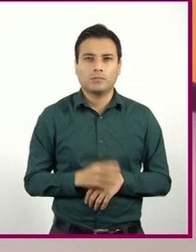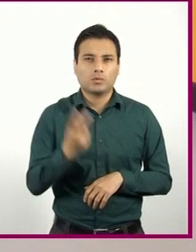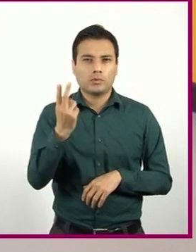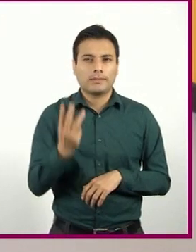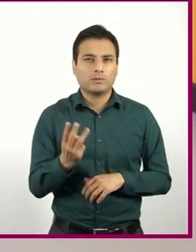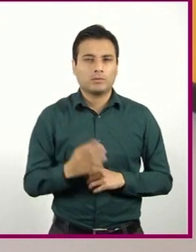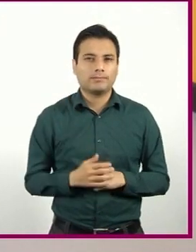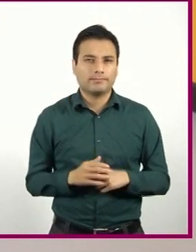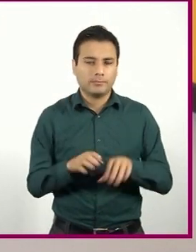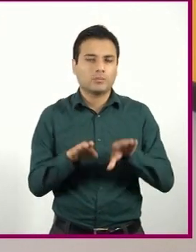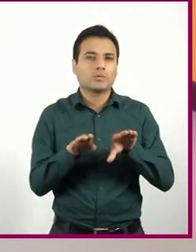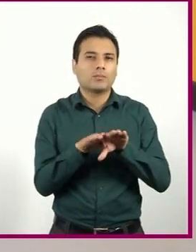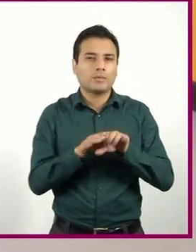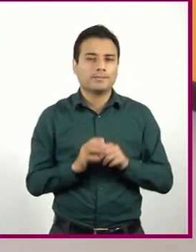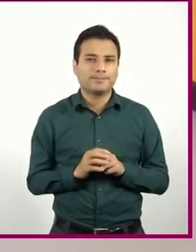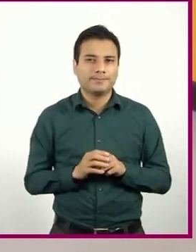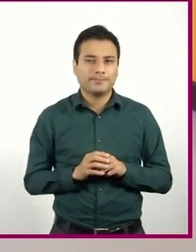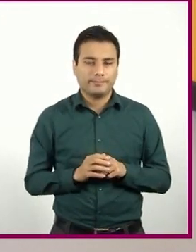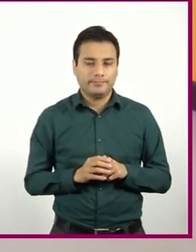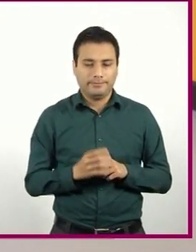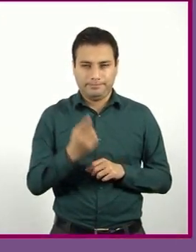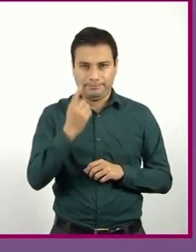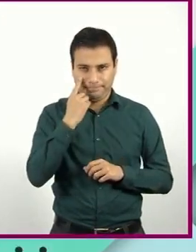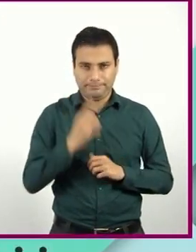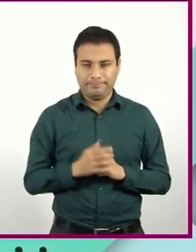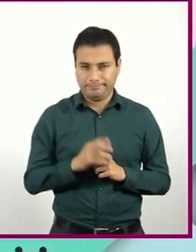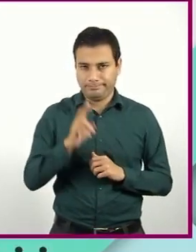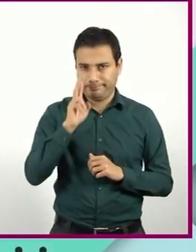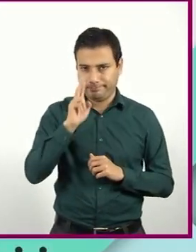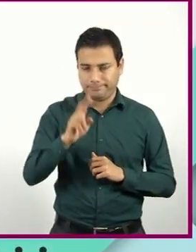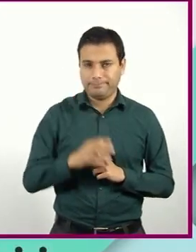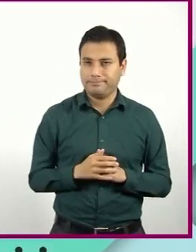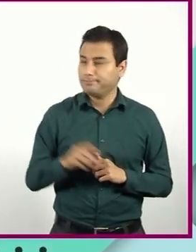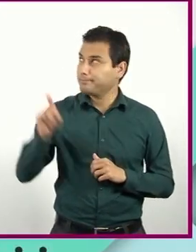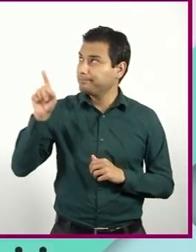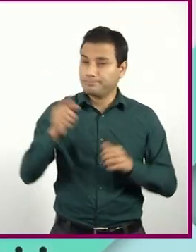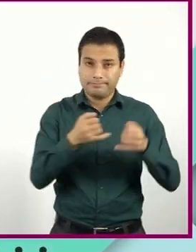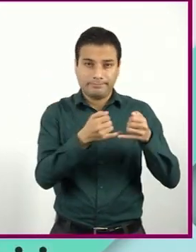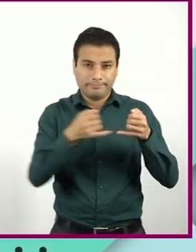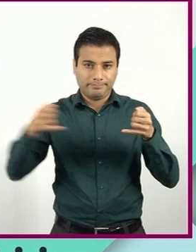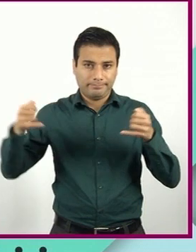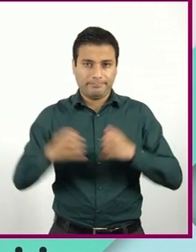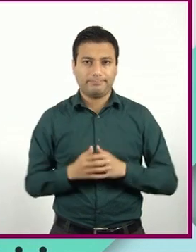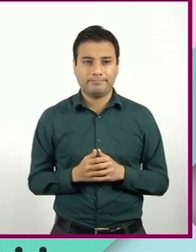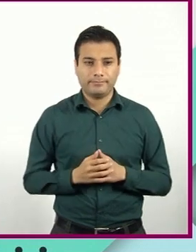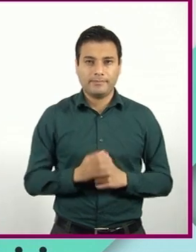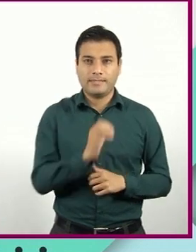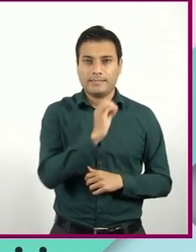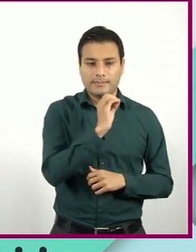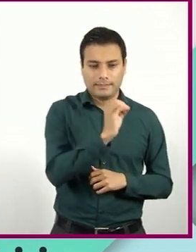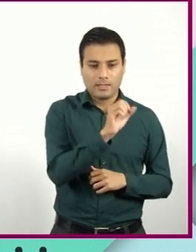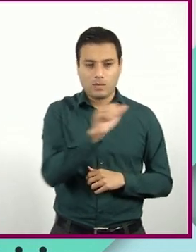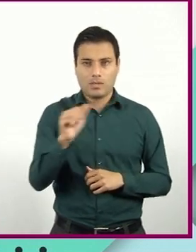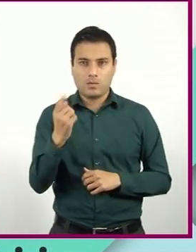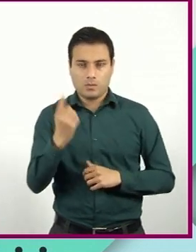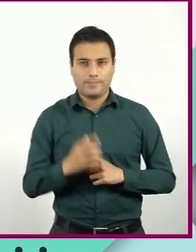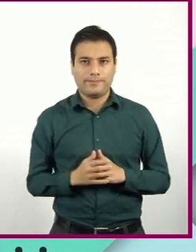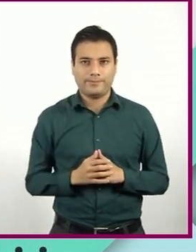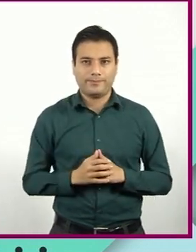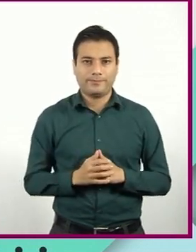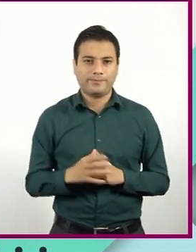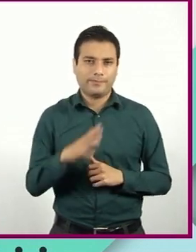2/3. Perfecto. Presten atención. Observemos el segmento de recta del 0 al 1. En